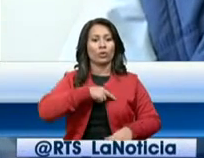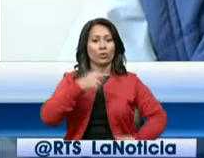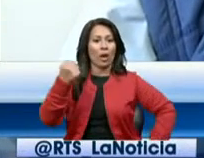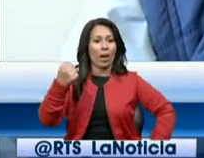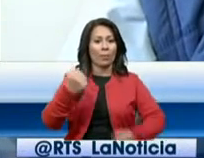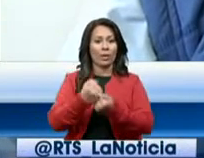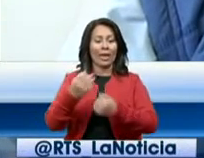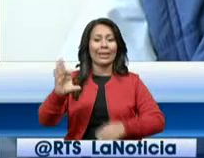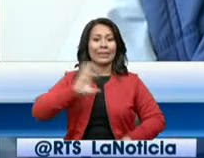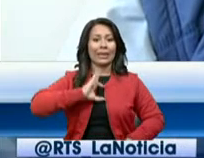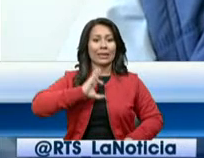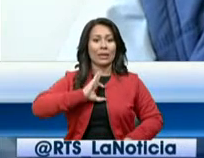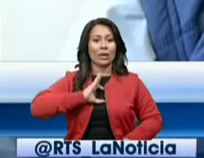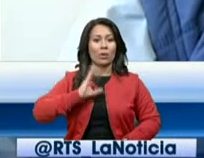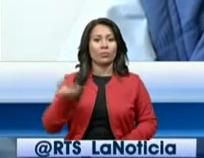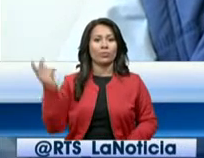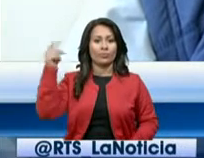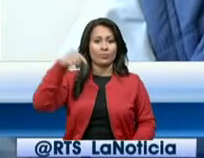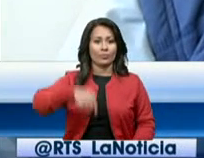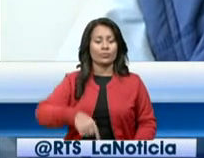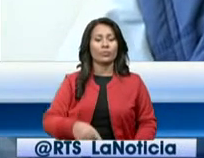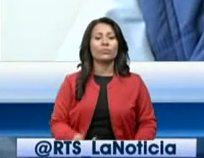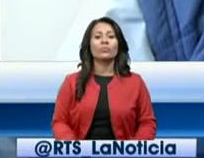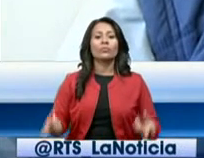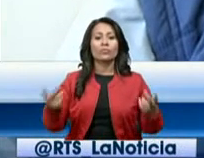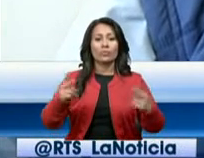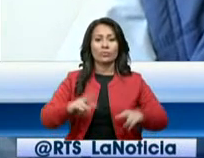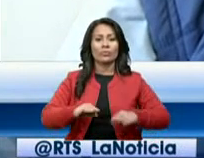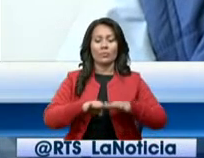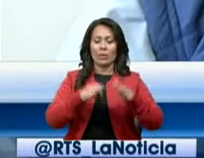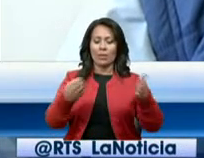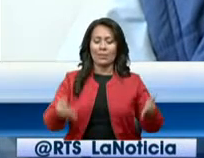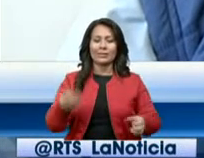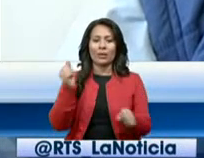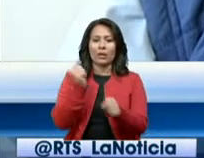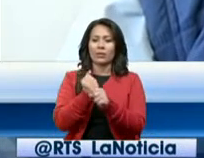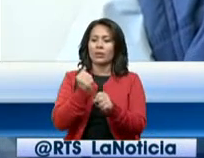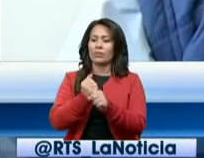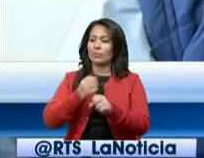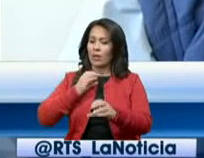técnicos especialistas, ¿sí?, en mesas de trabajo para justamente